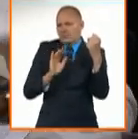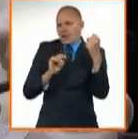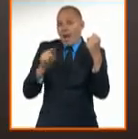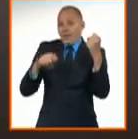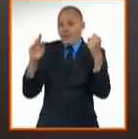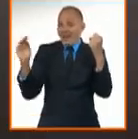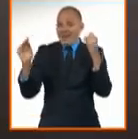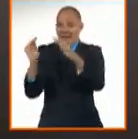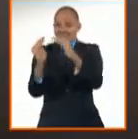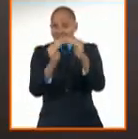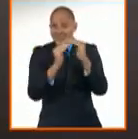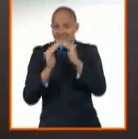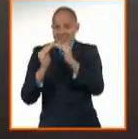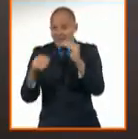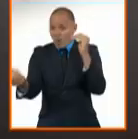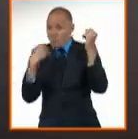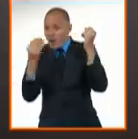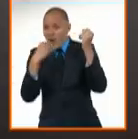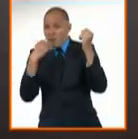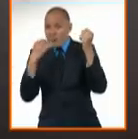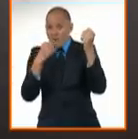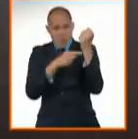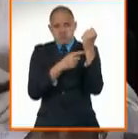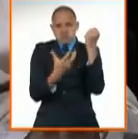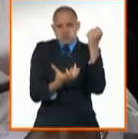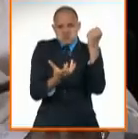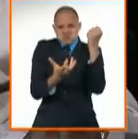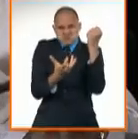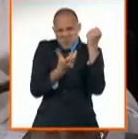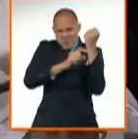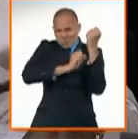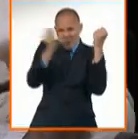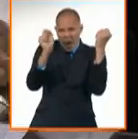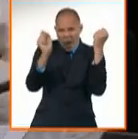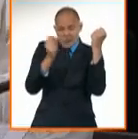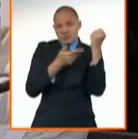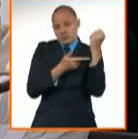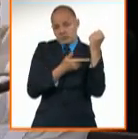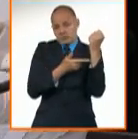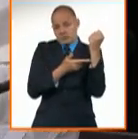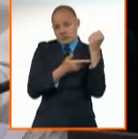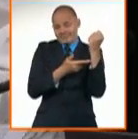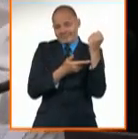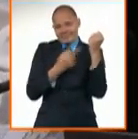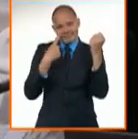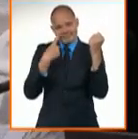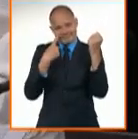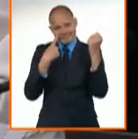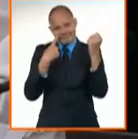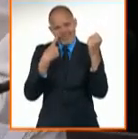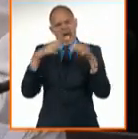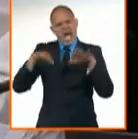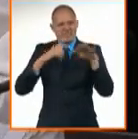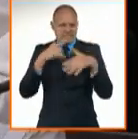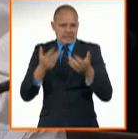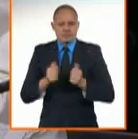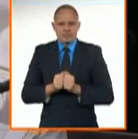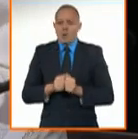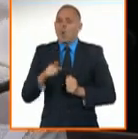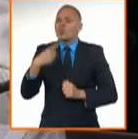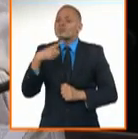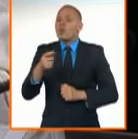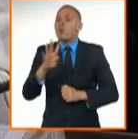la transmisión porque tiene entonces a éste estuvo cuatro horas pavón pero a la hora de conectarse el traslado que alimenta mismo para ponerle